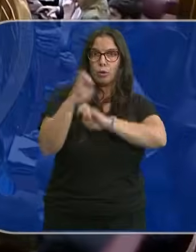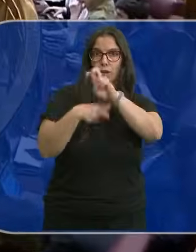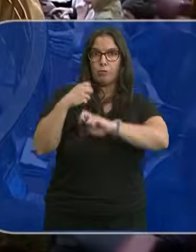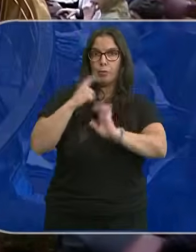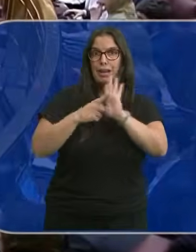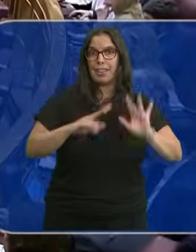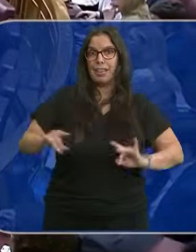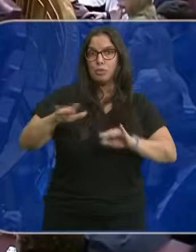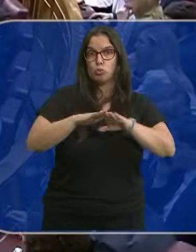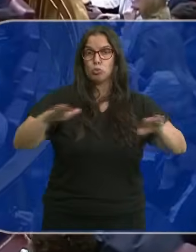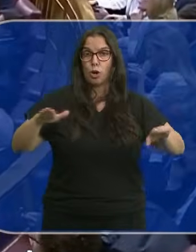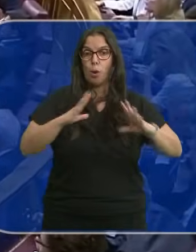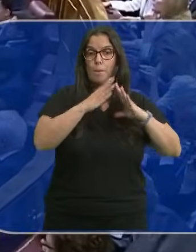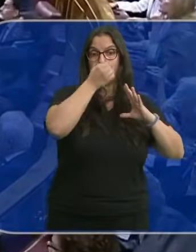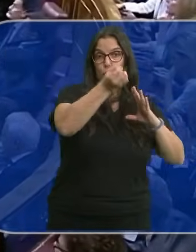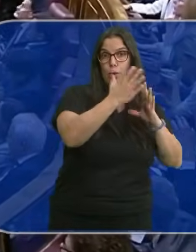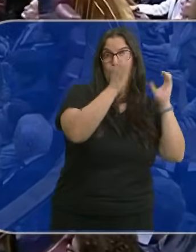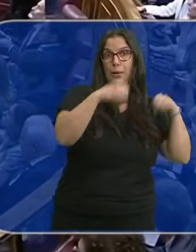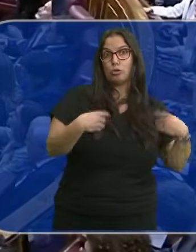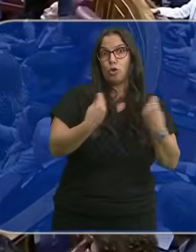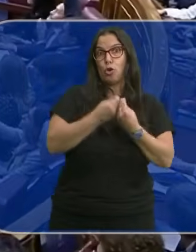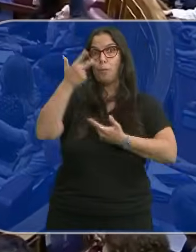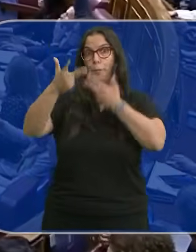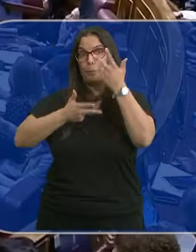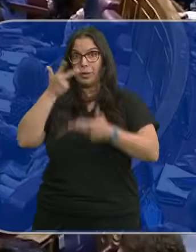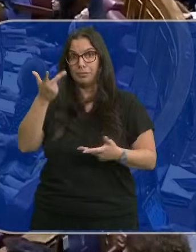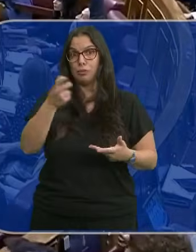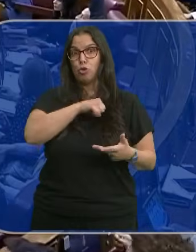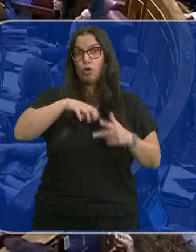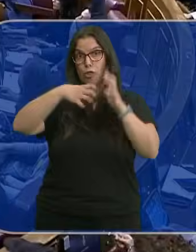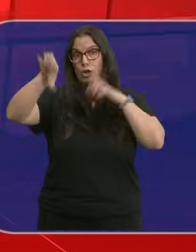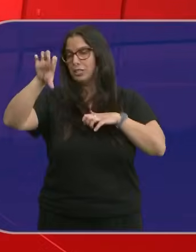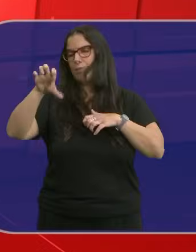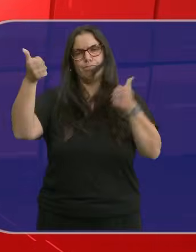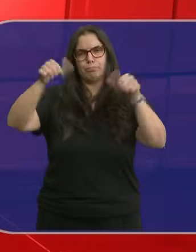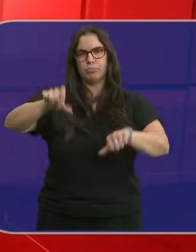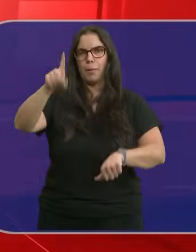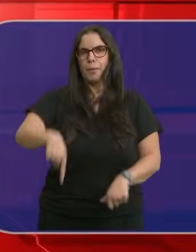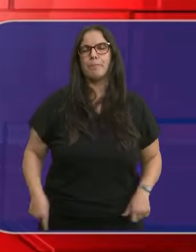reforma de la ley del suelo, que el PSOE había pactado con los nacionalistas vascos.